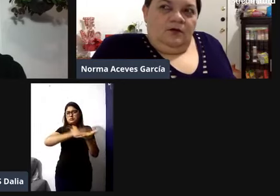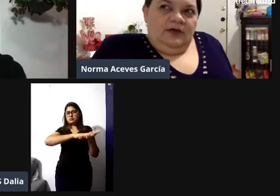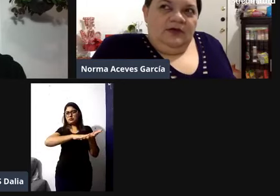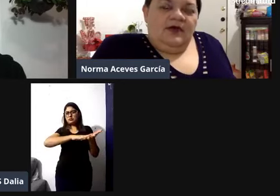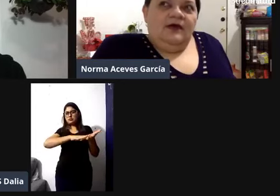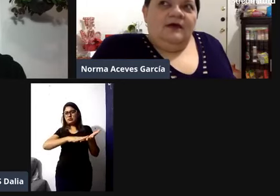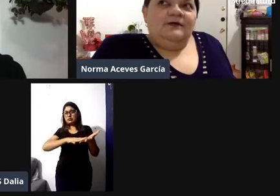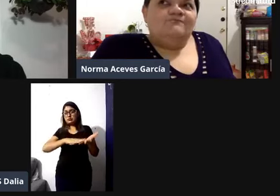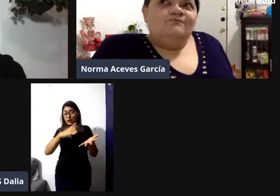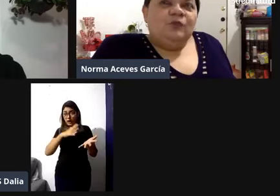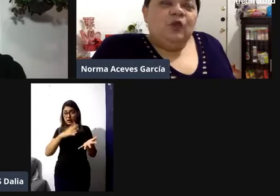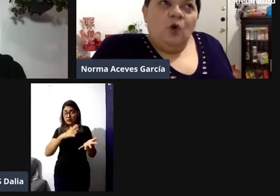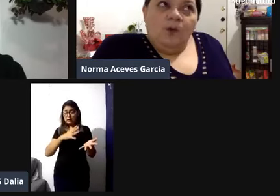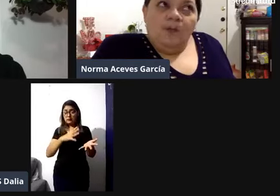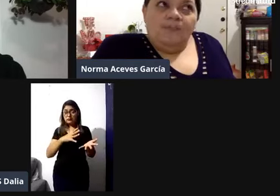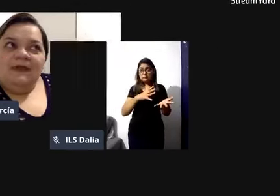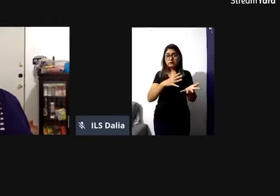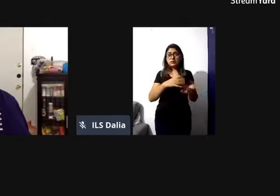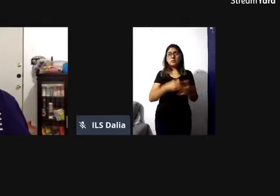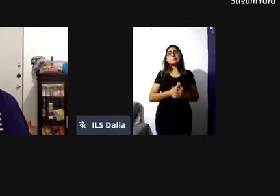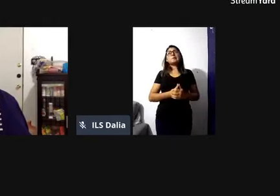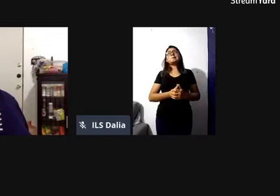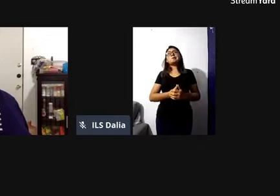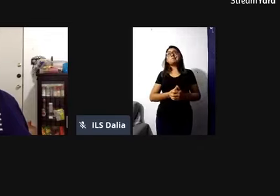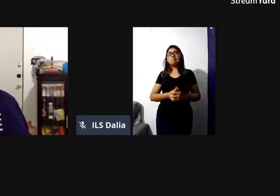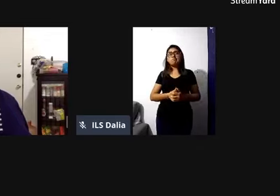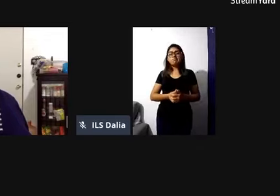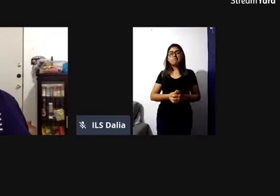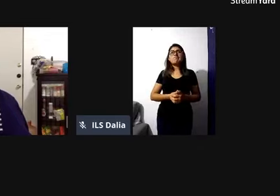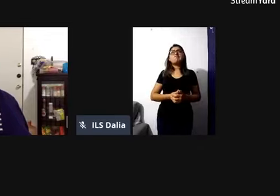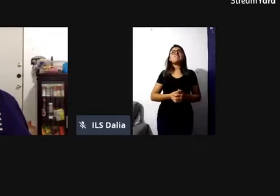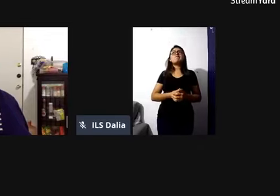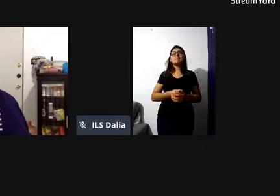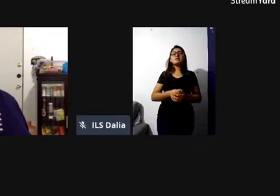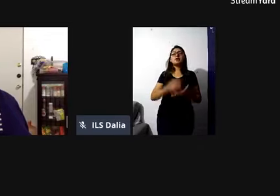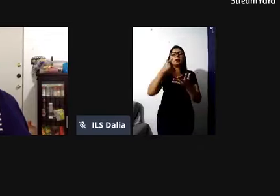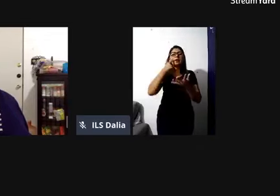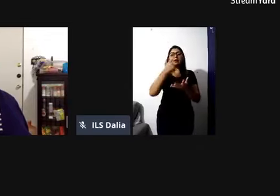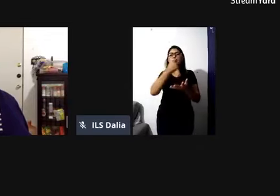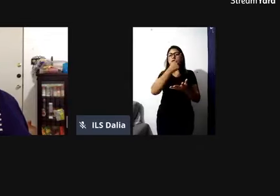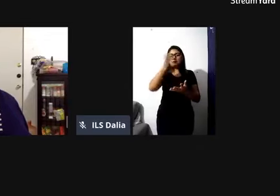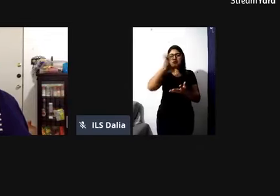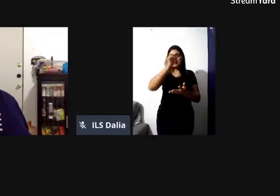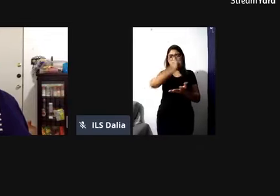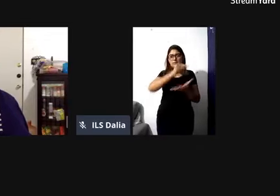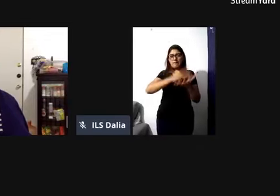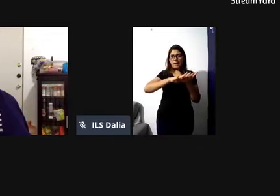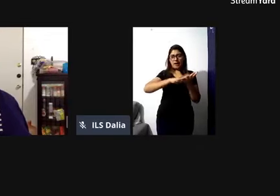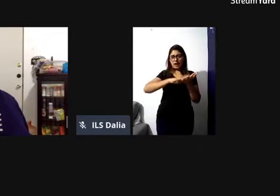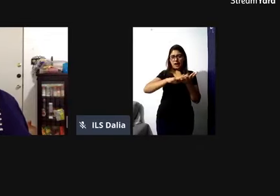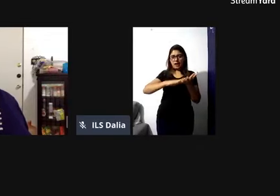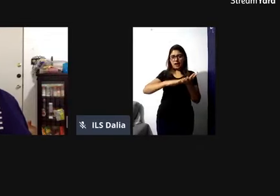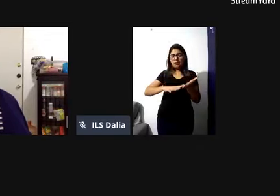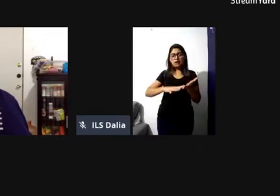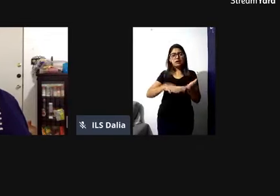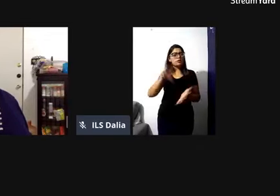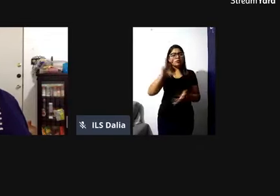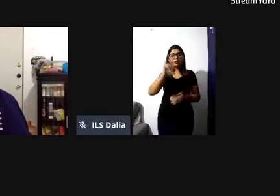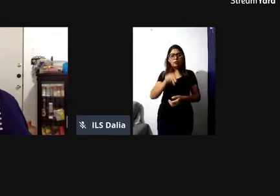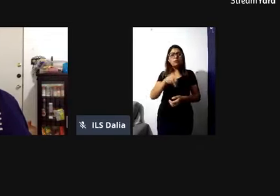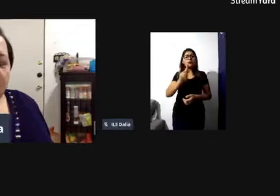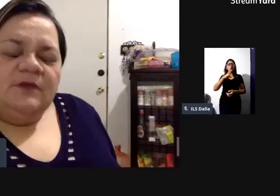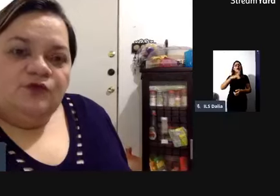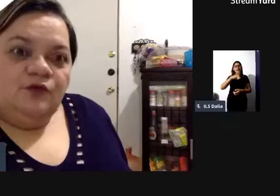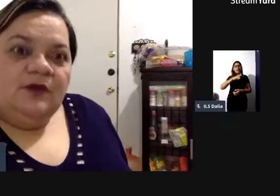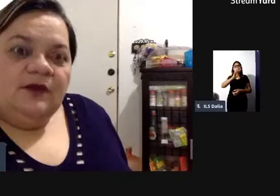Ok, no, en braille no, pero sí hay alguna página donde está